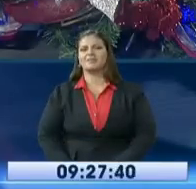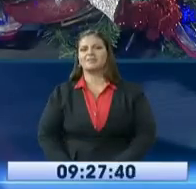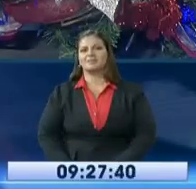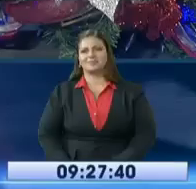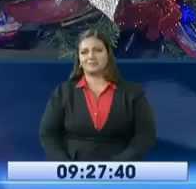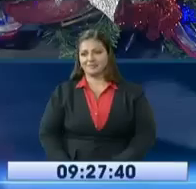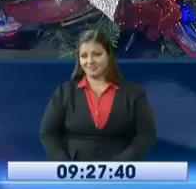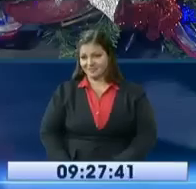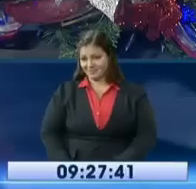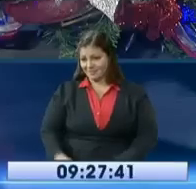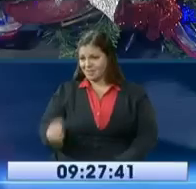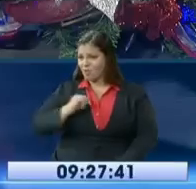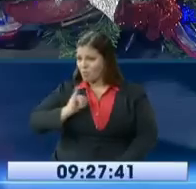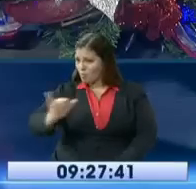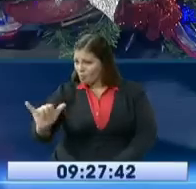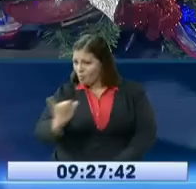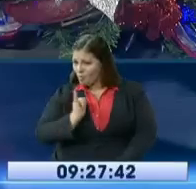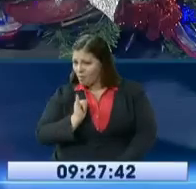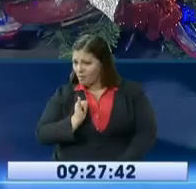Delgadillo.